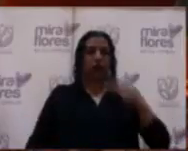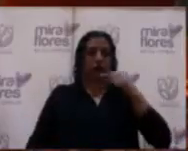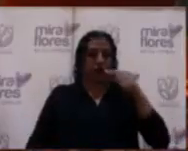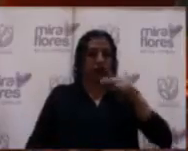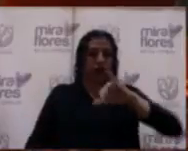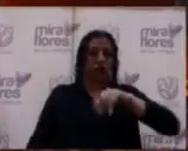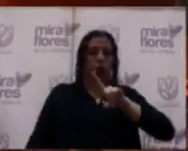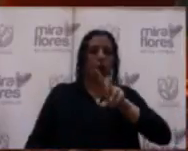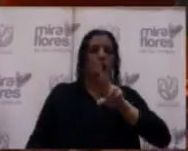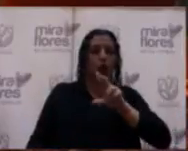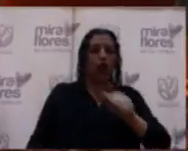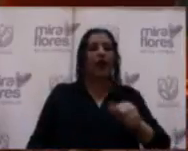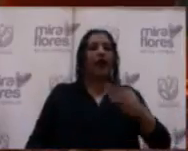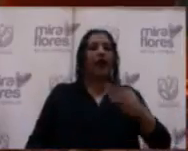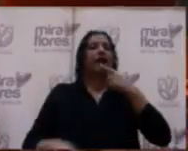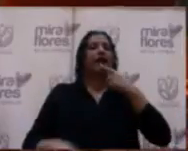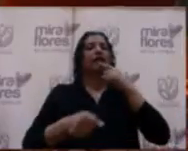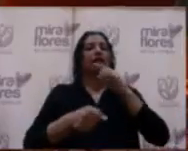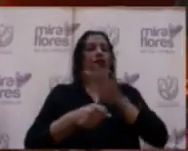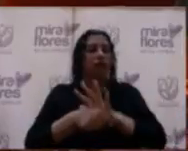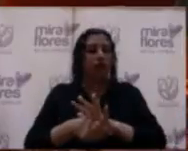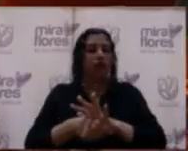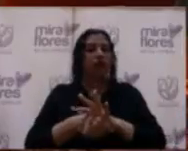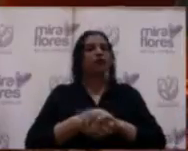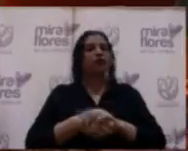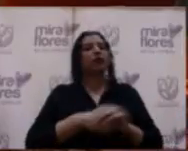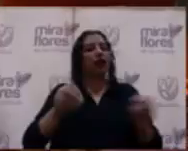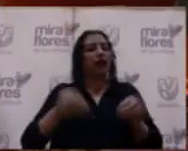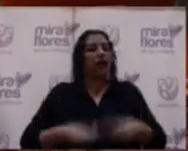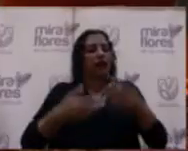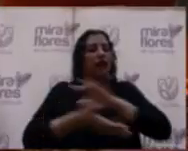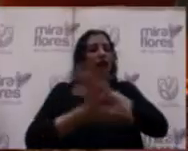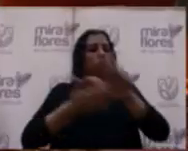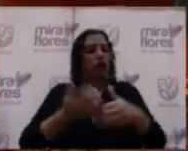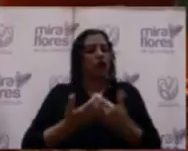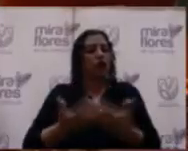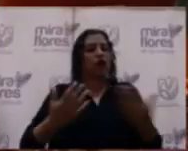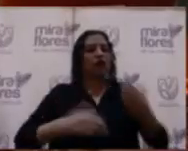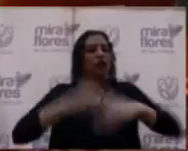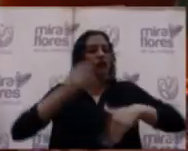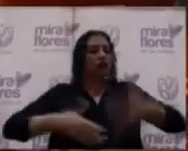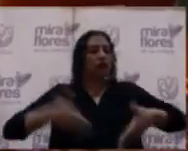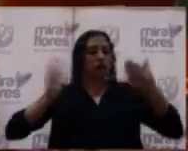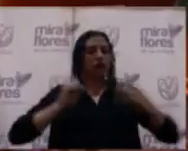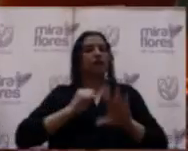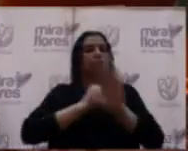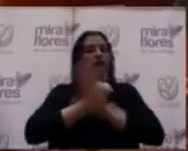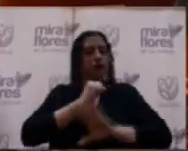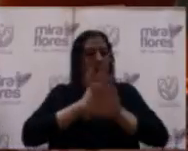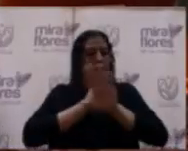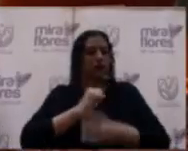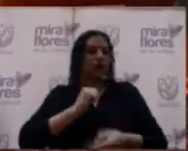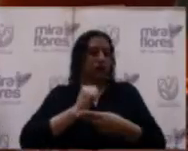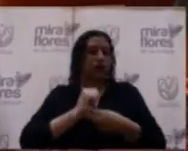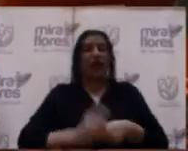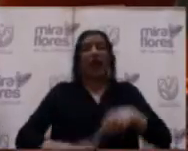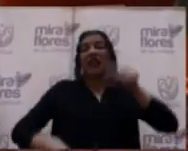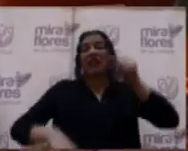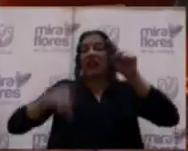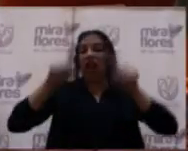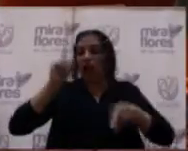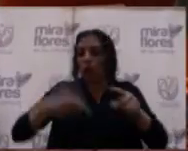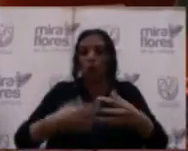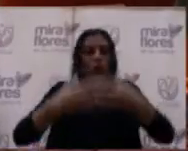de compromiso para mantener las condiciones de seguridad en las edificaciones. Si alguien no cumple con